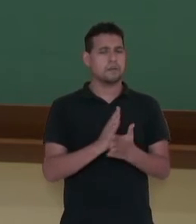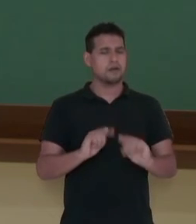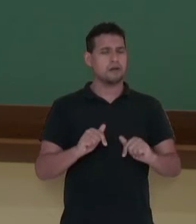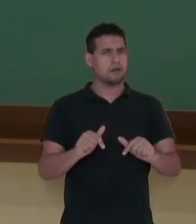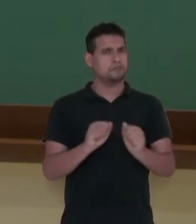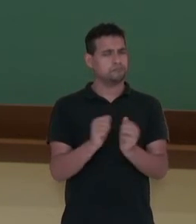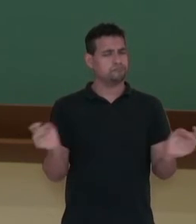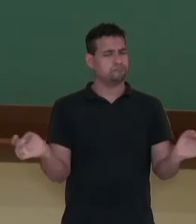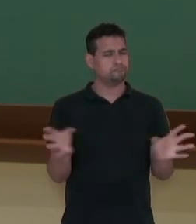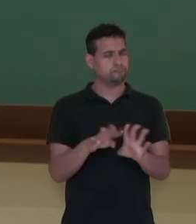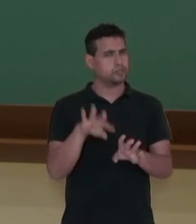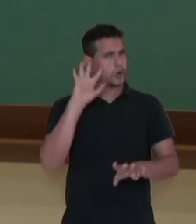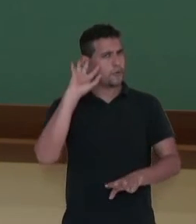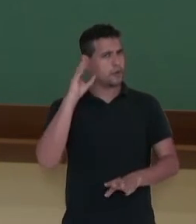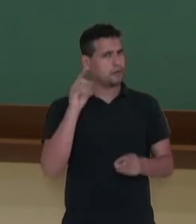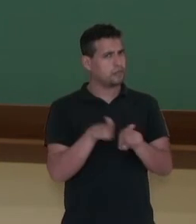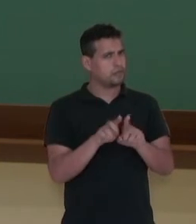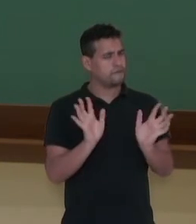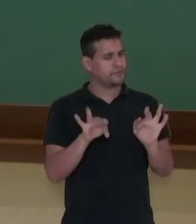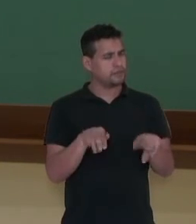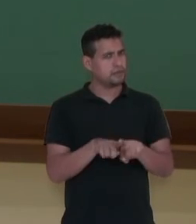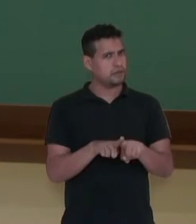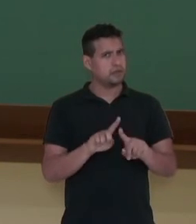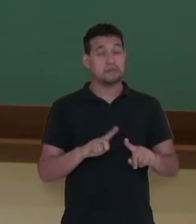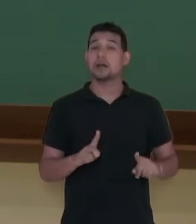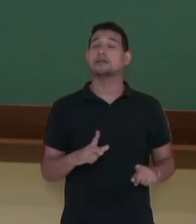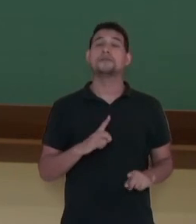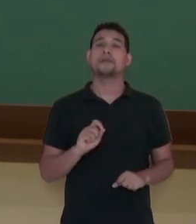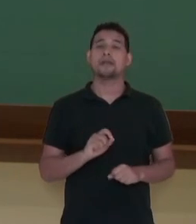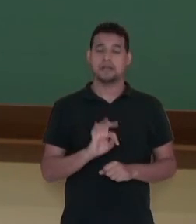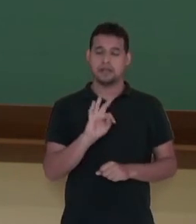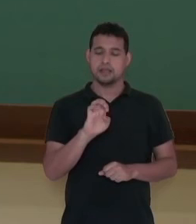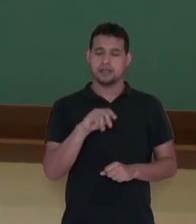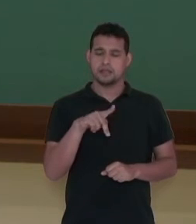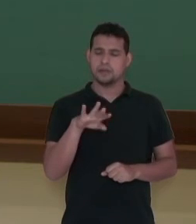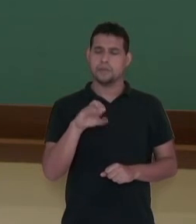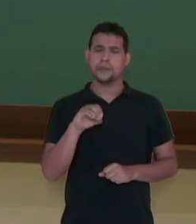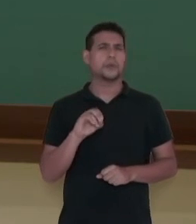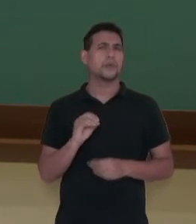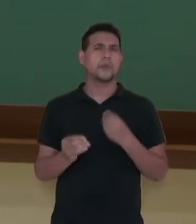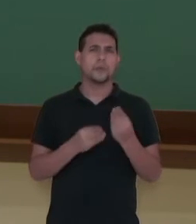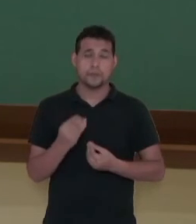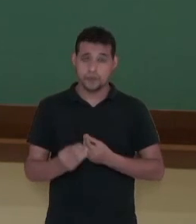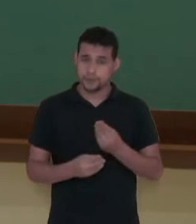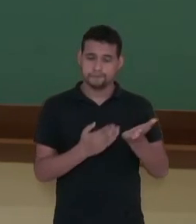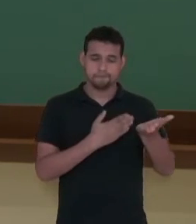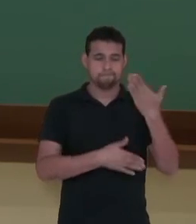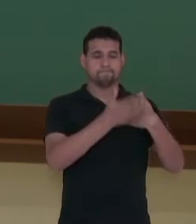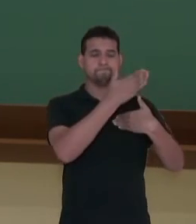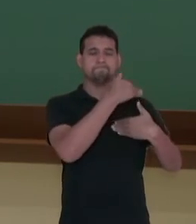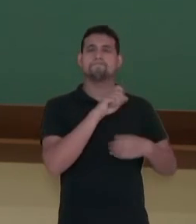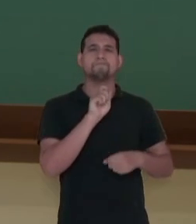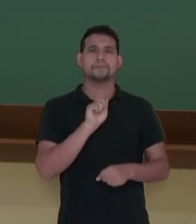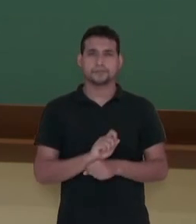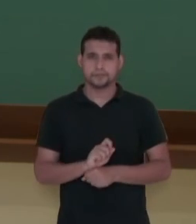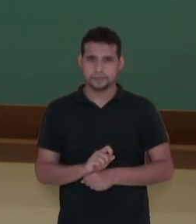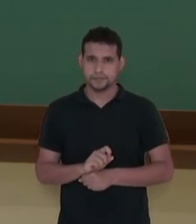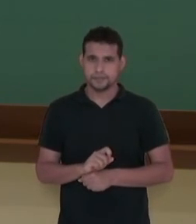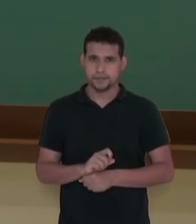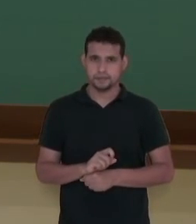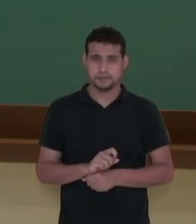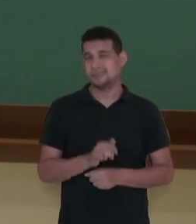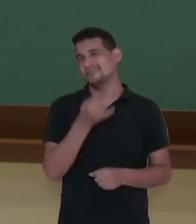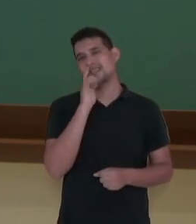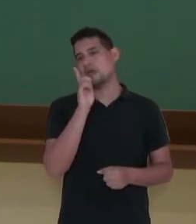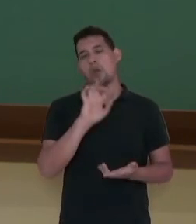que passou, aconteceu, acabou, em um tempo relativamente, num passado